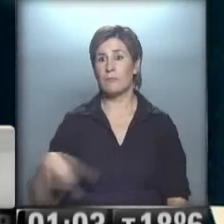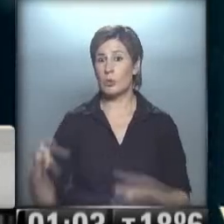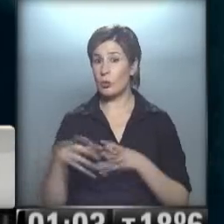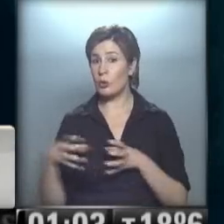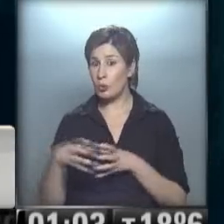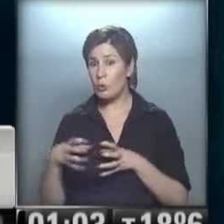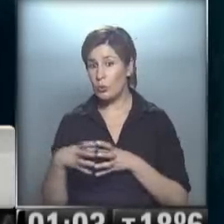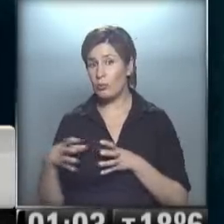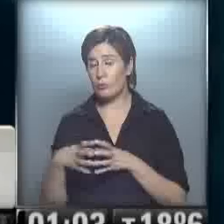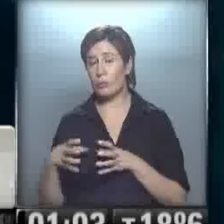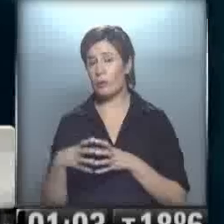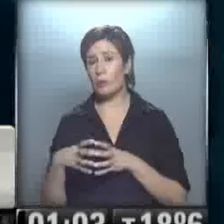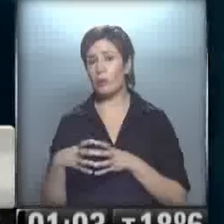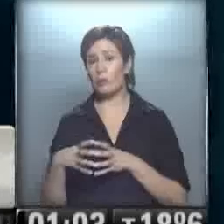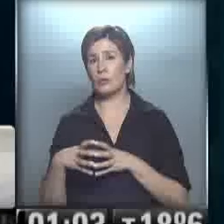banda